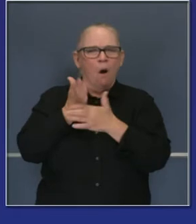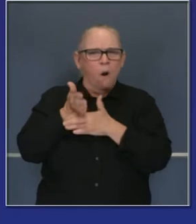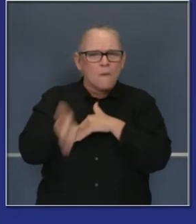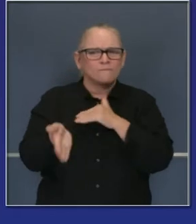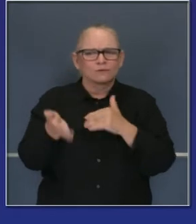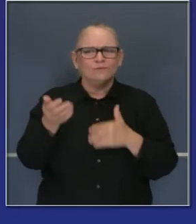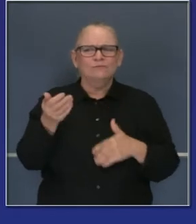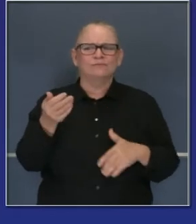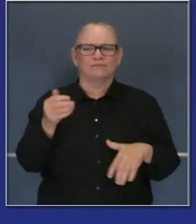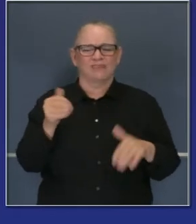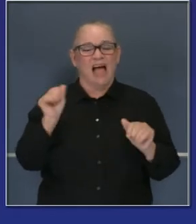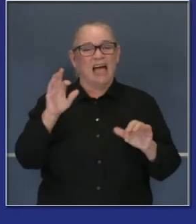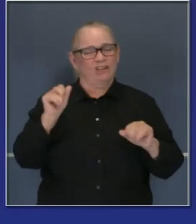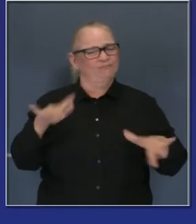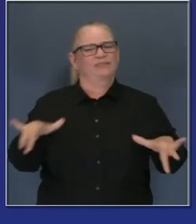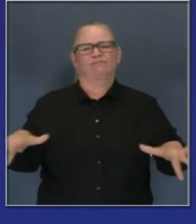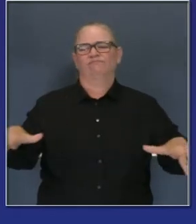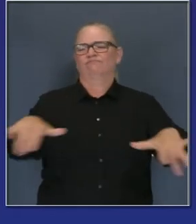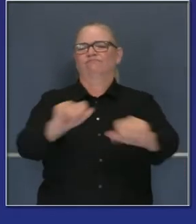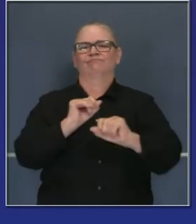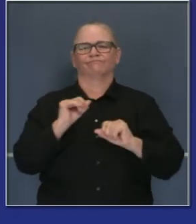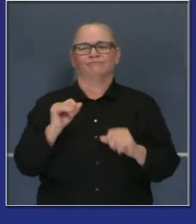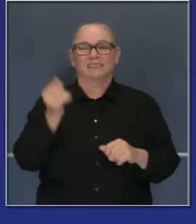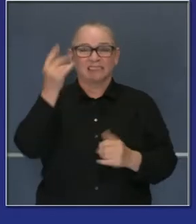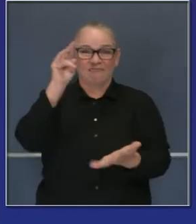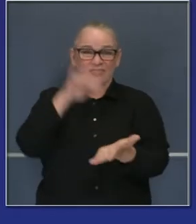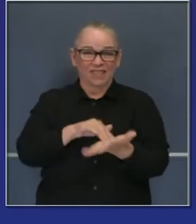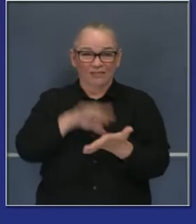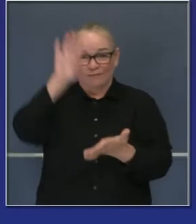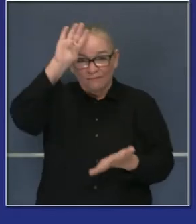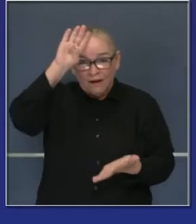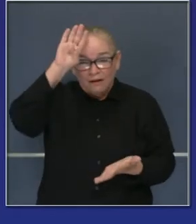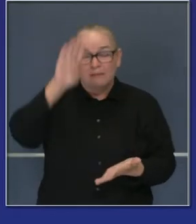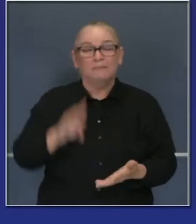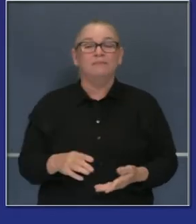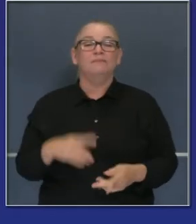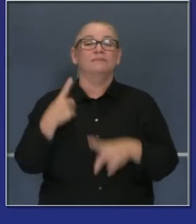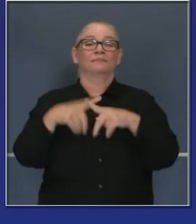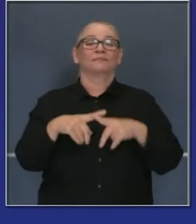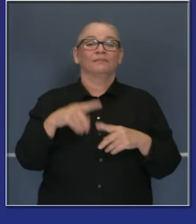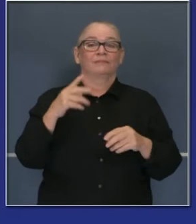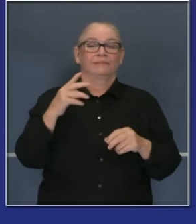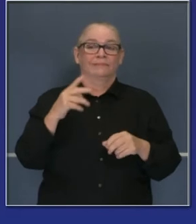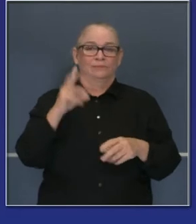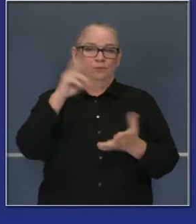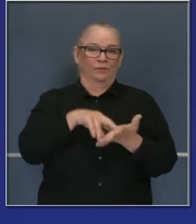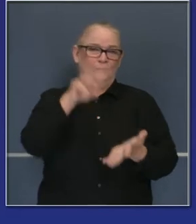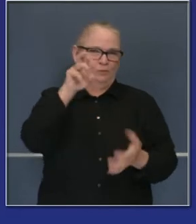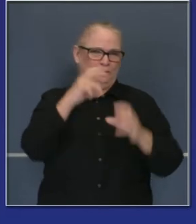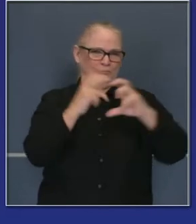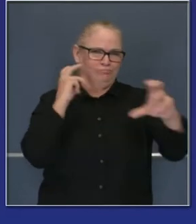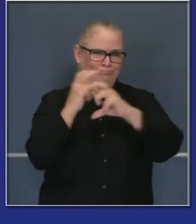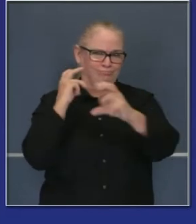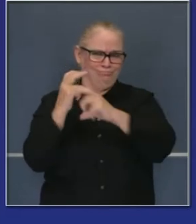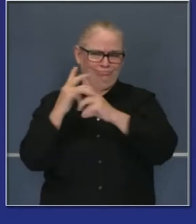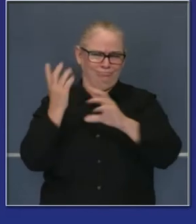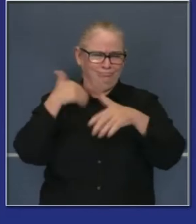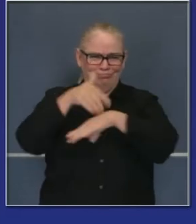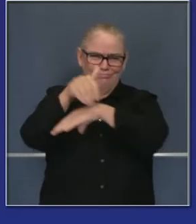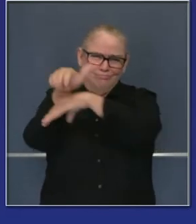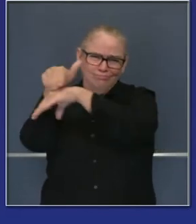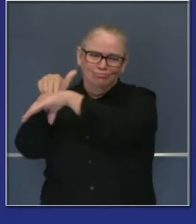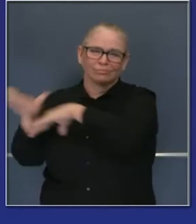todavía luchando contra estos incendios tenemos a 17 mil bomberos 2200 camiones de bomberos